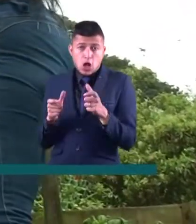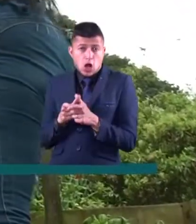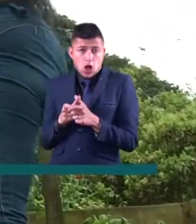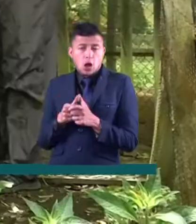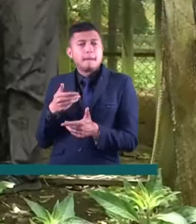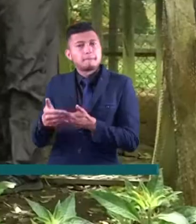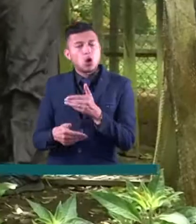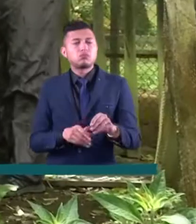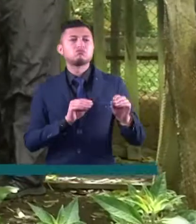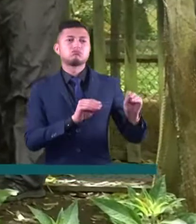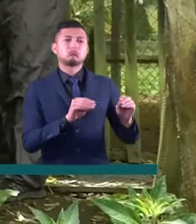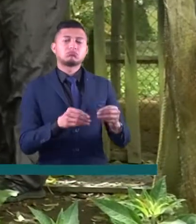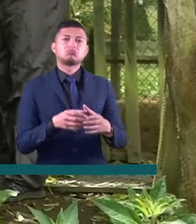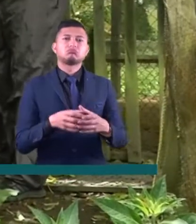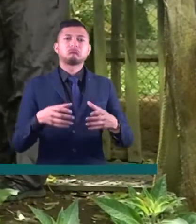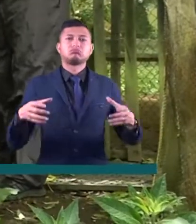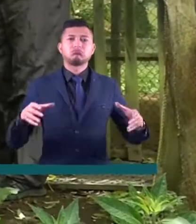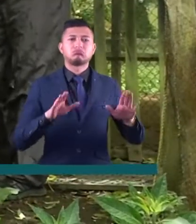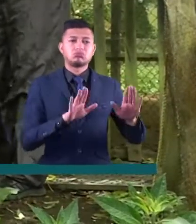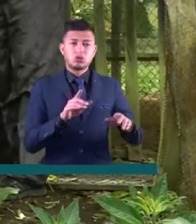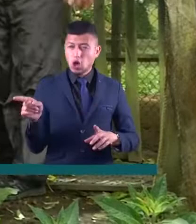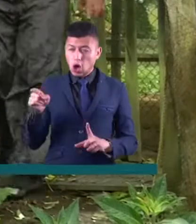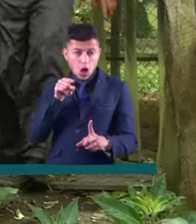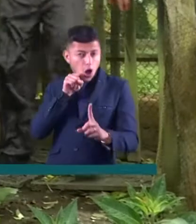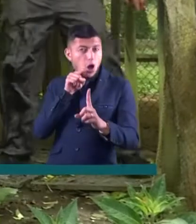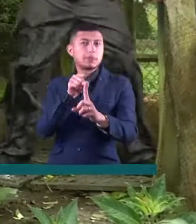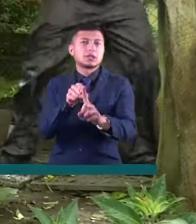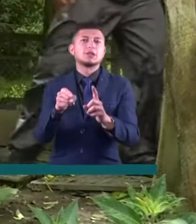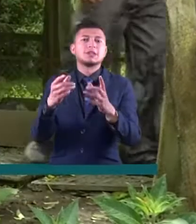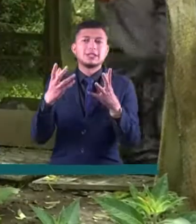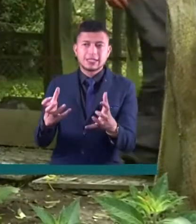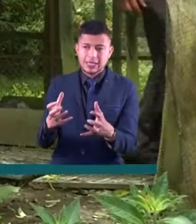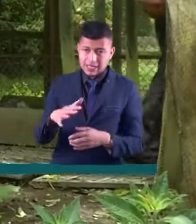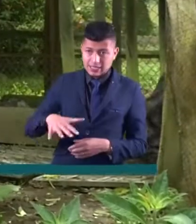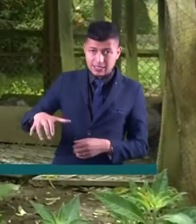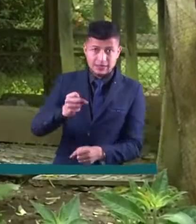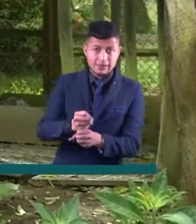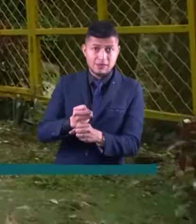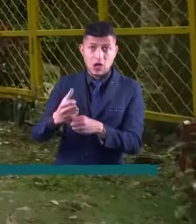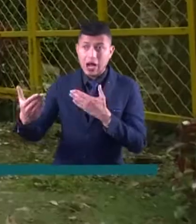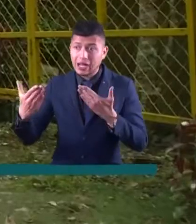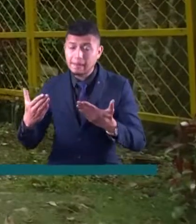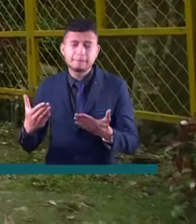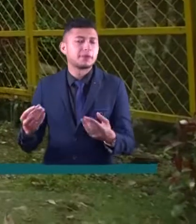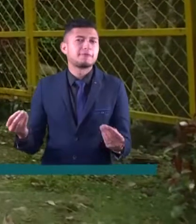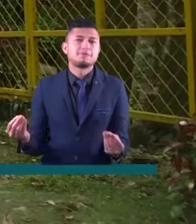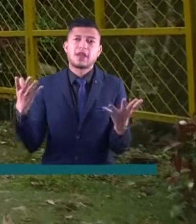pocas personas, pero que con el tiempo ha ido creciendo. Su objetivo es mantener vivo el